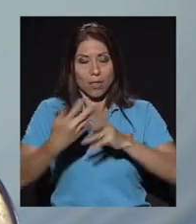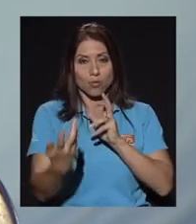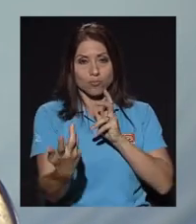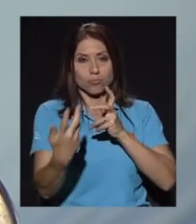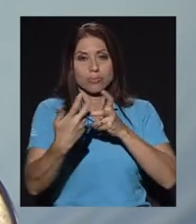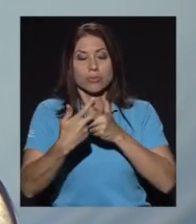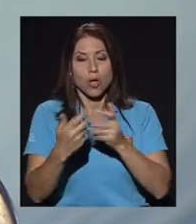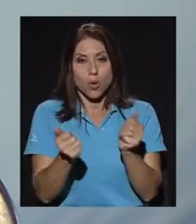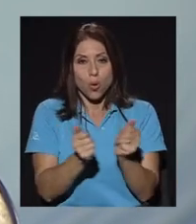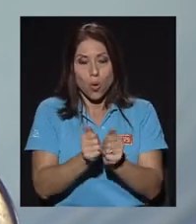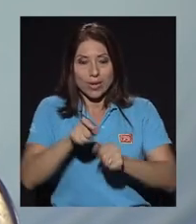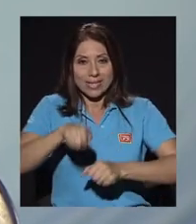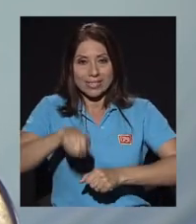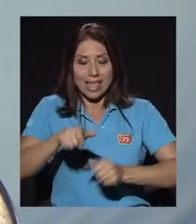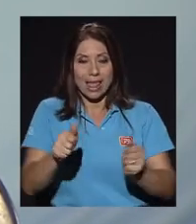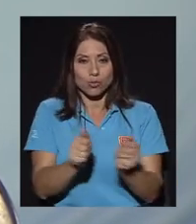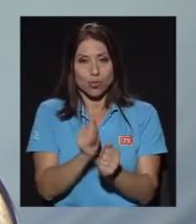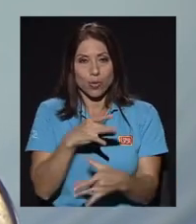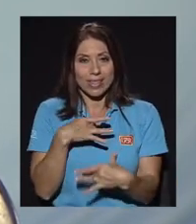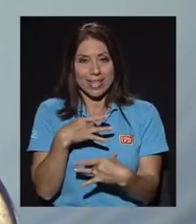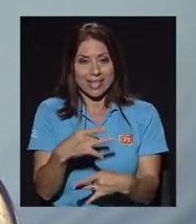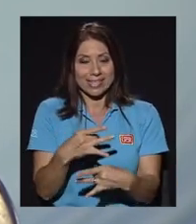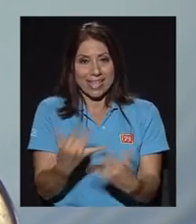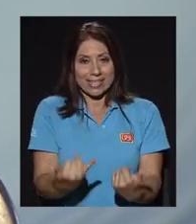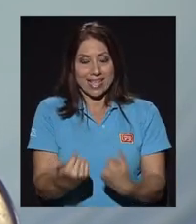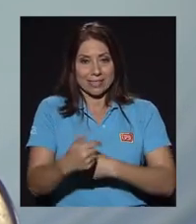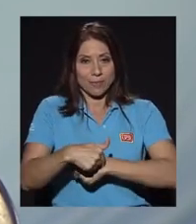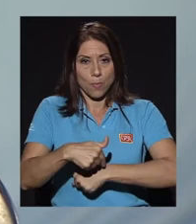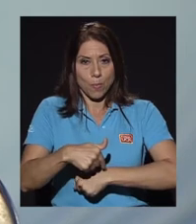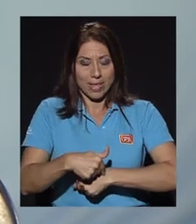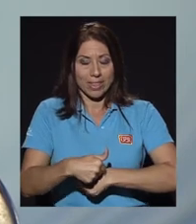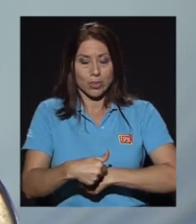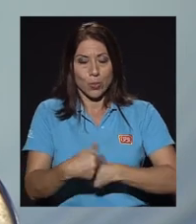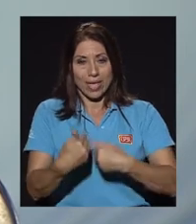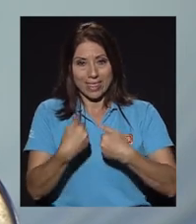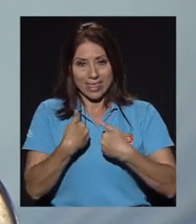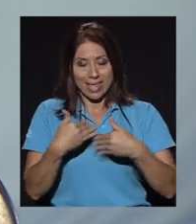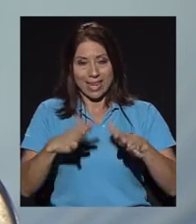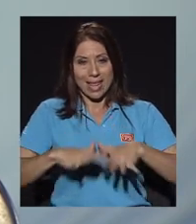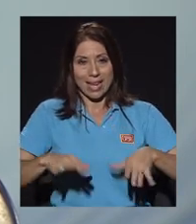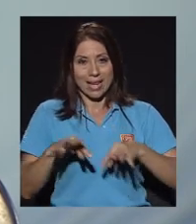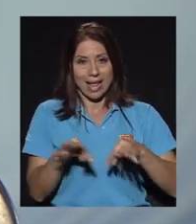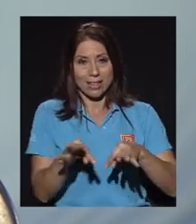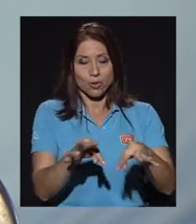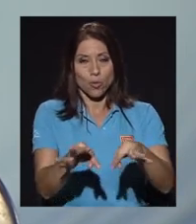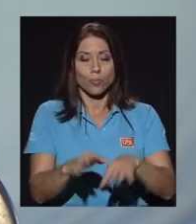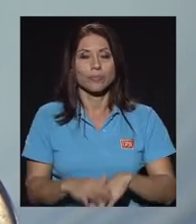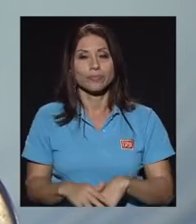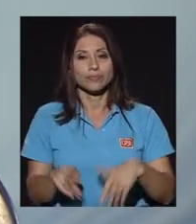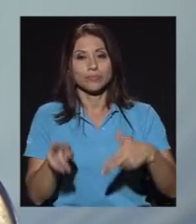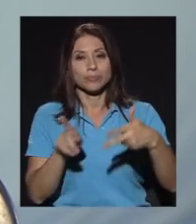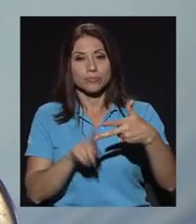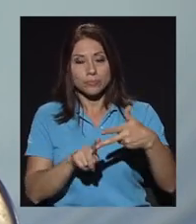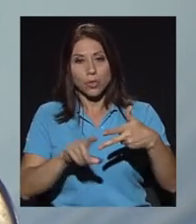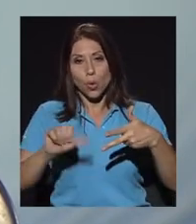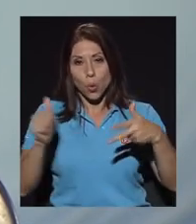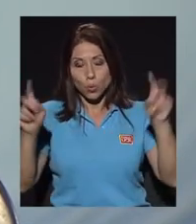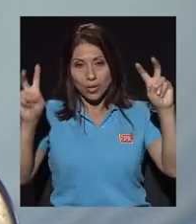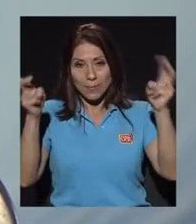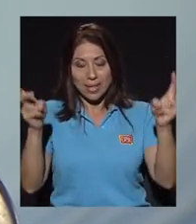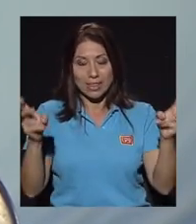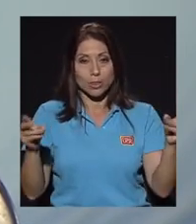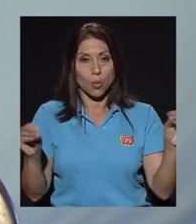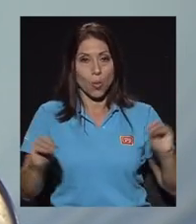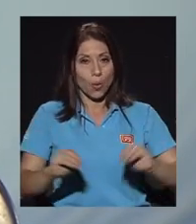las necesidades y los intereses de este momento que tiene el cantón. Otro elemento evidente,